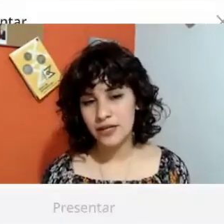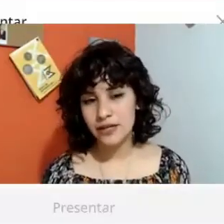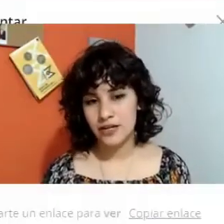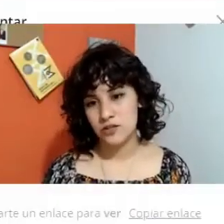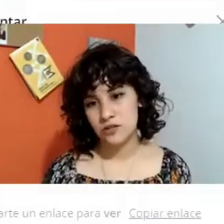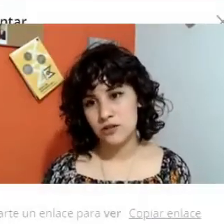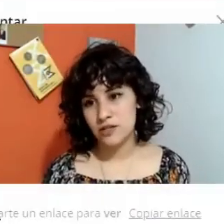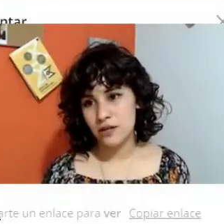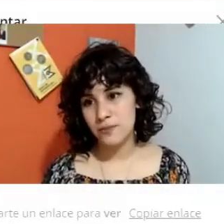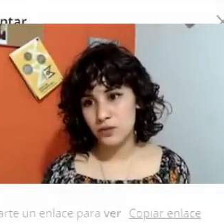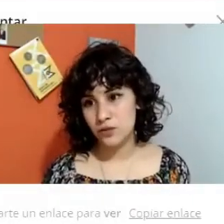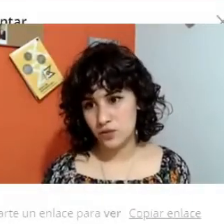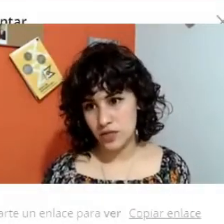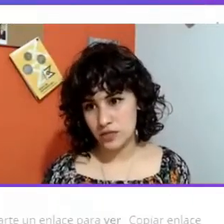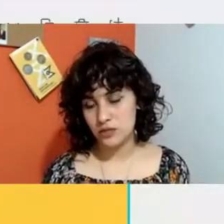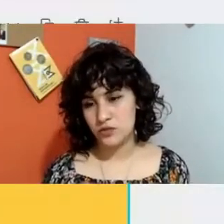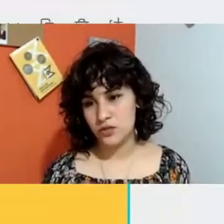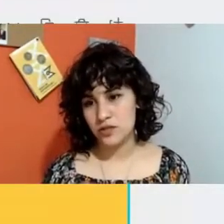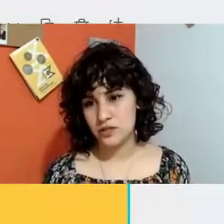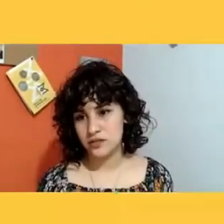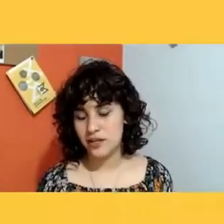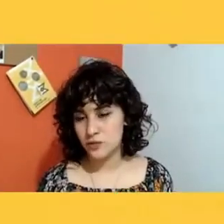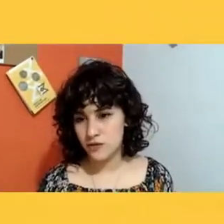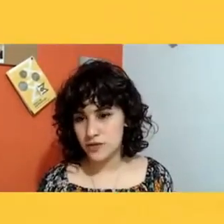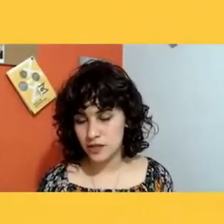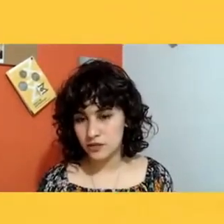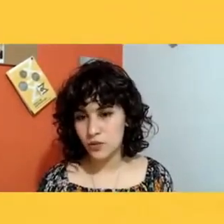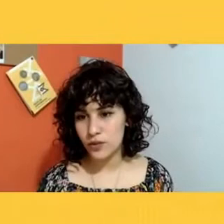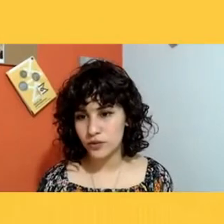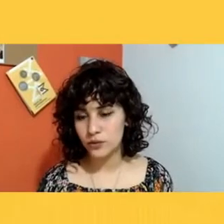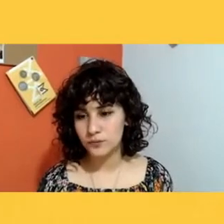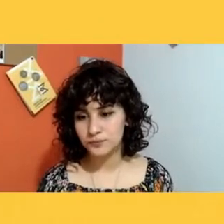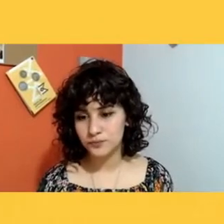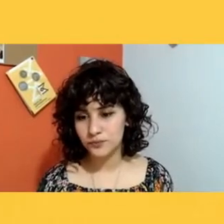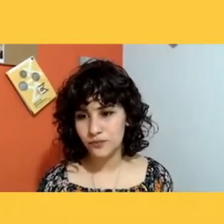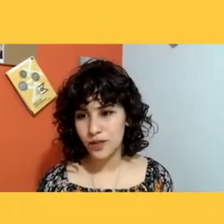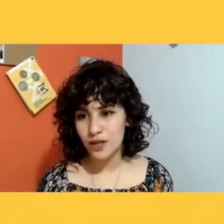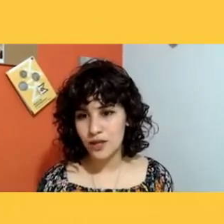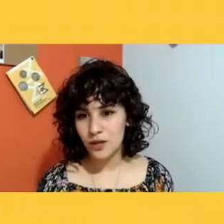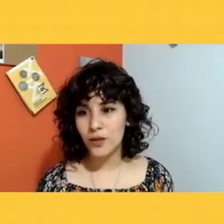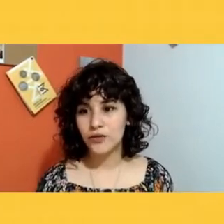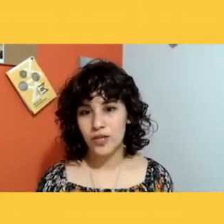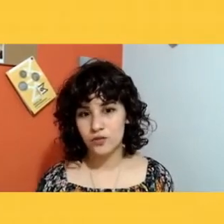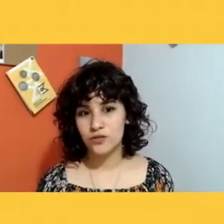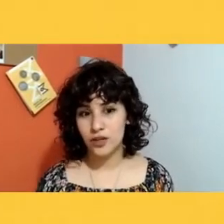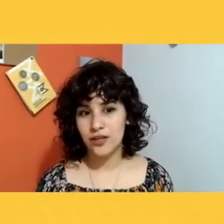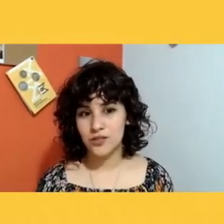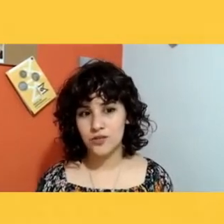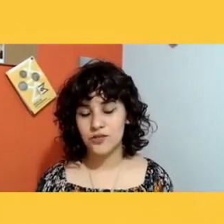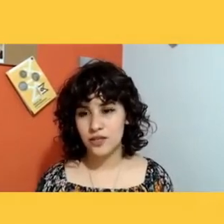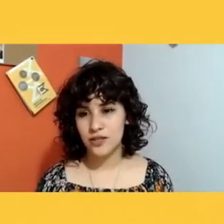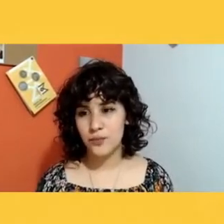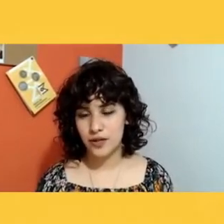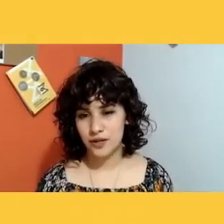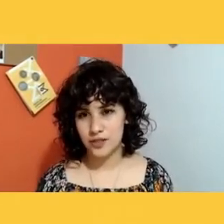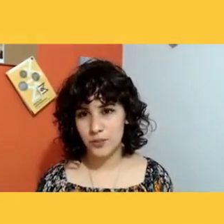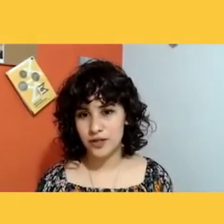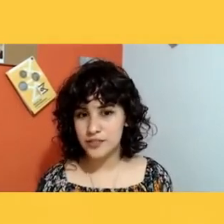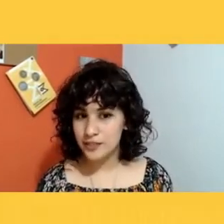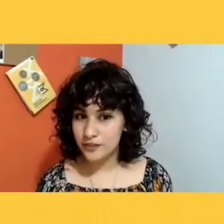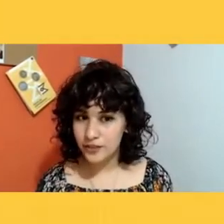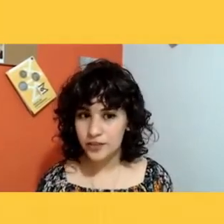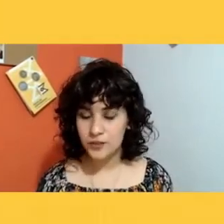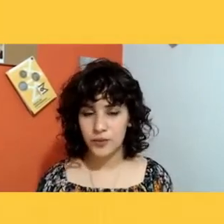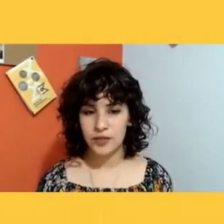dar relacionados a las metodologías. Entonces les estaremos avisando cuando ya nos toque dar estos talleres para que se